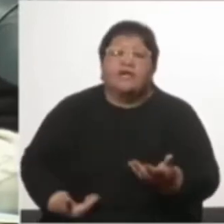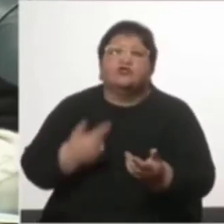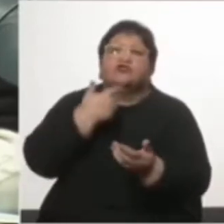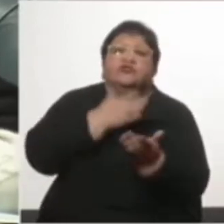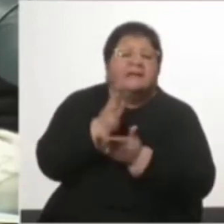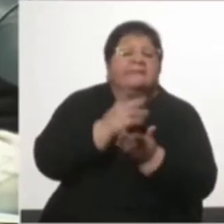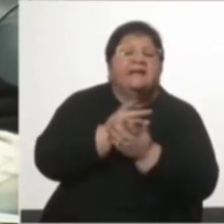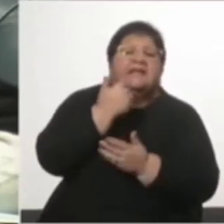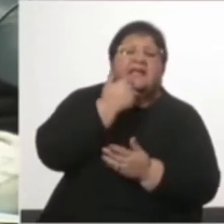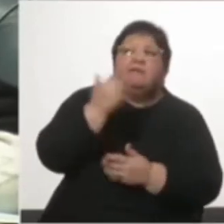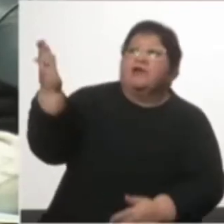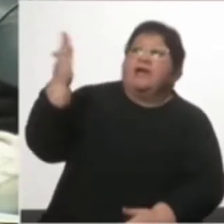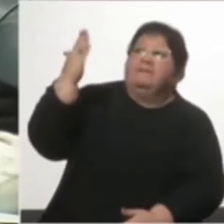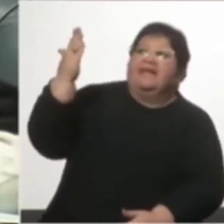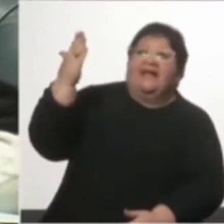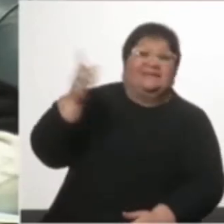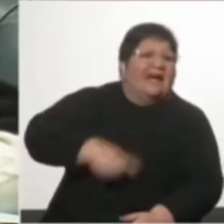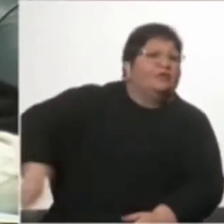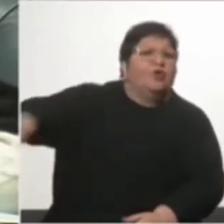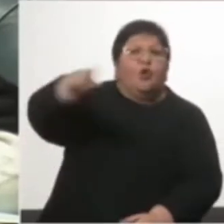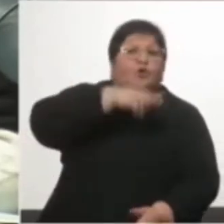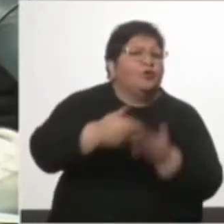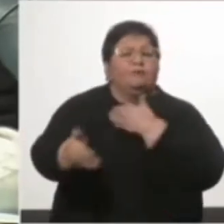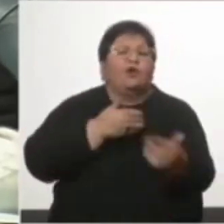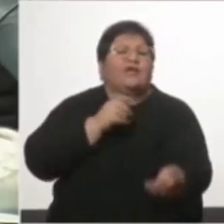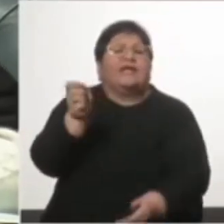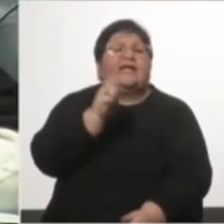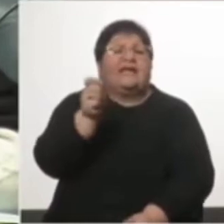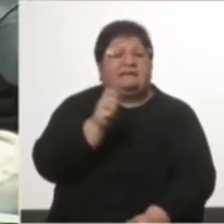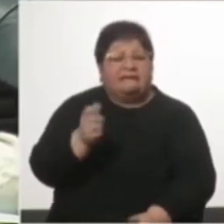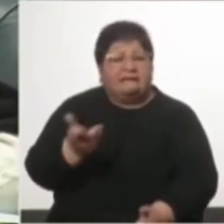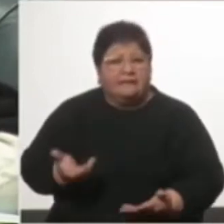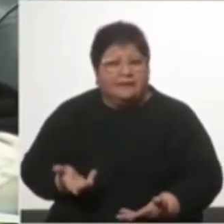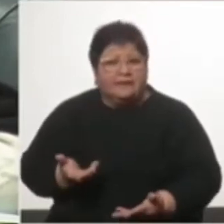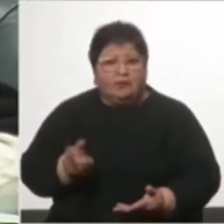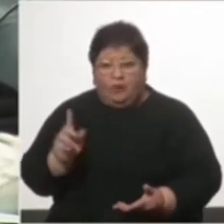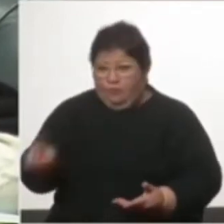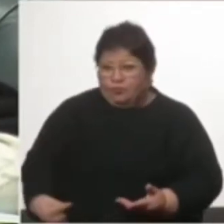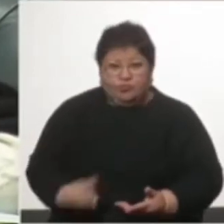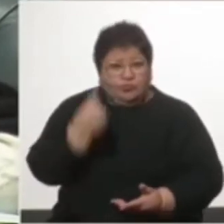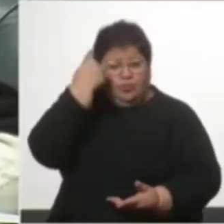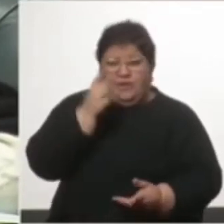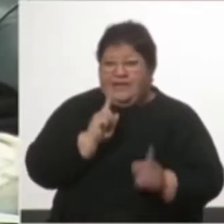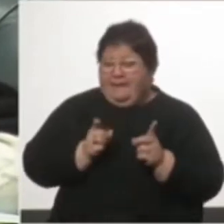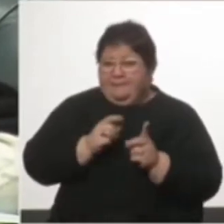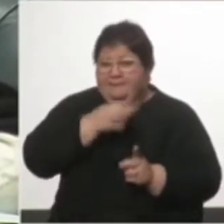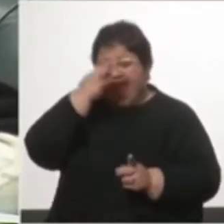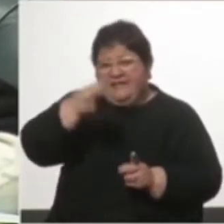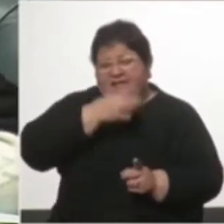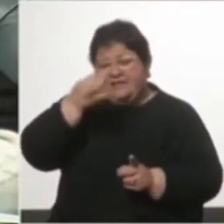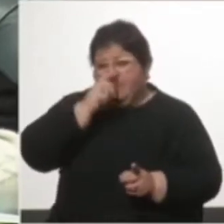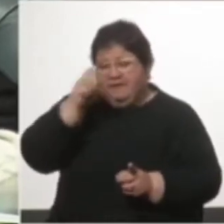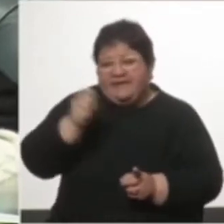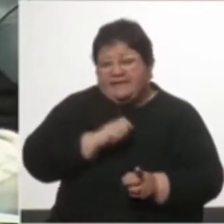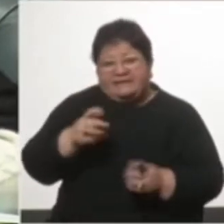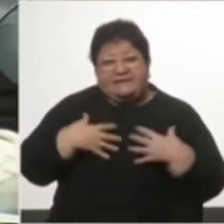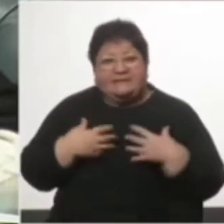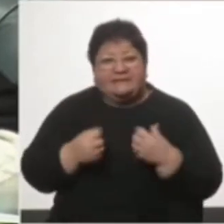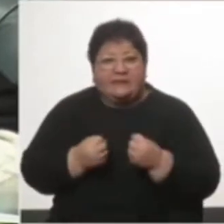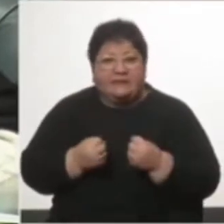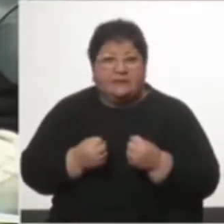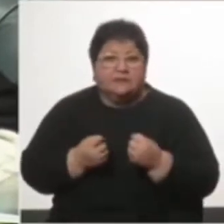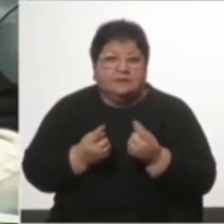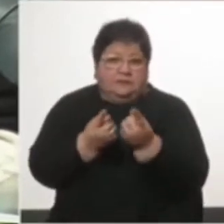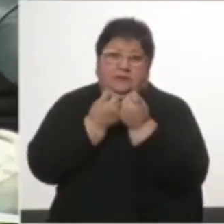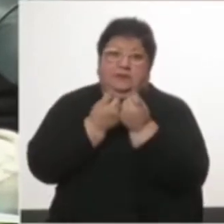una amenaza que nos afecta a todos sin distingos y que, como surge de la propia declaración de la emergencia sanitaria, requiere,